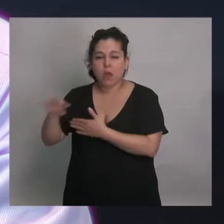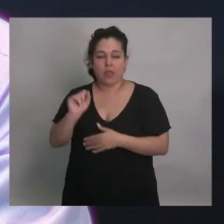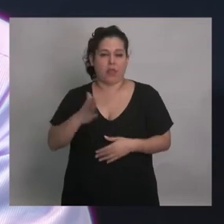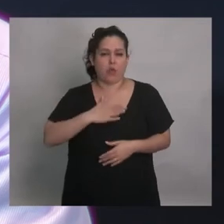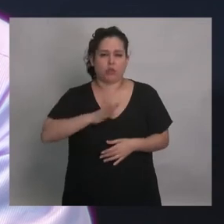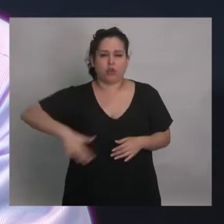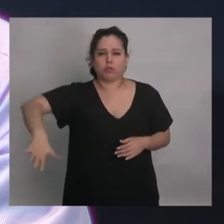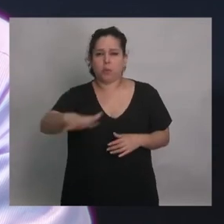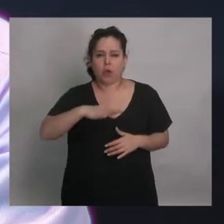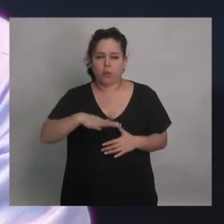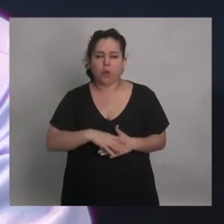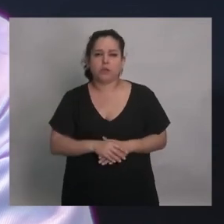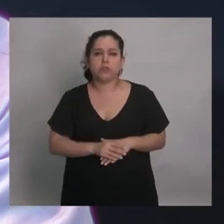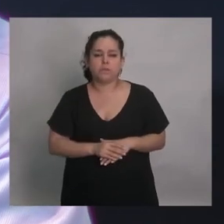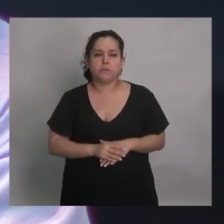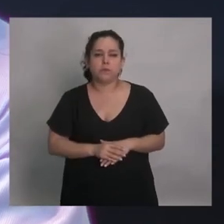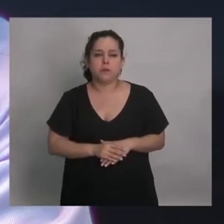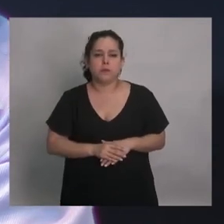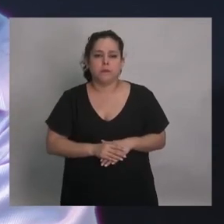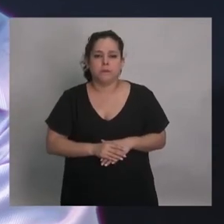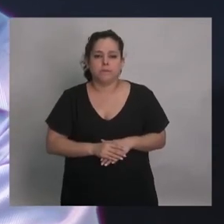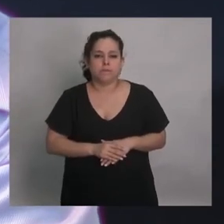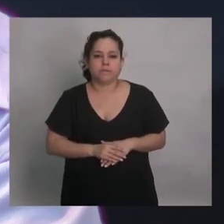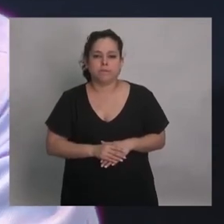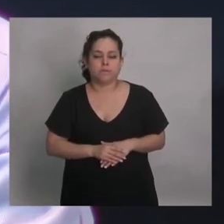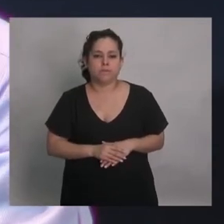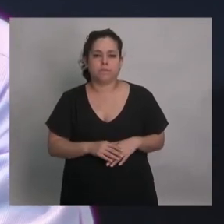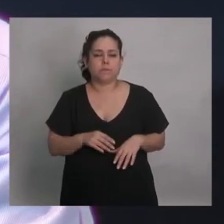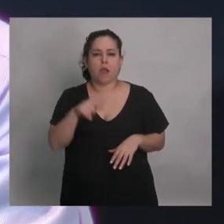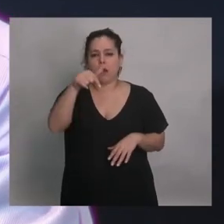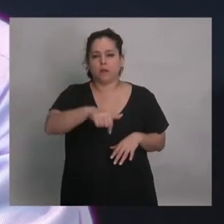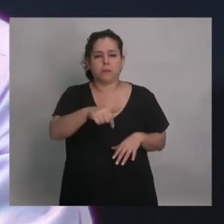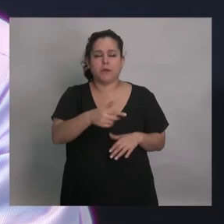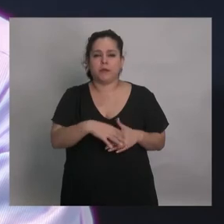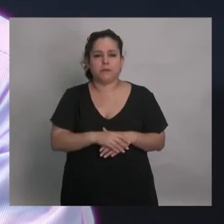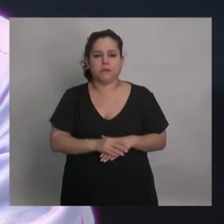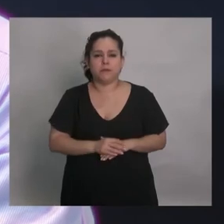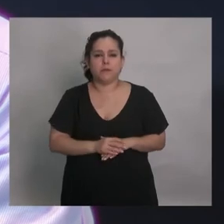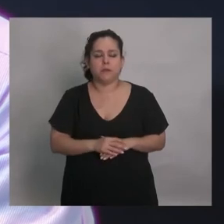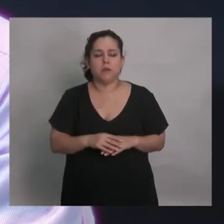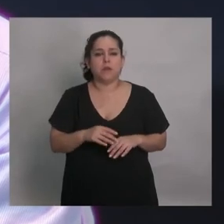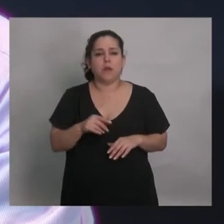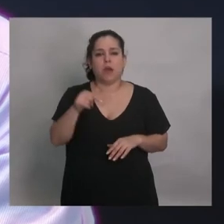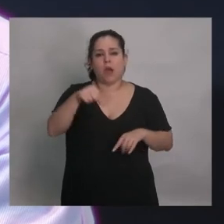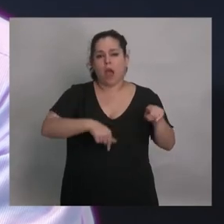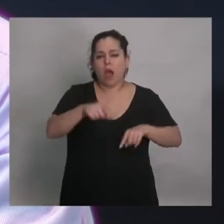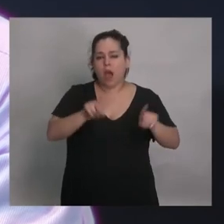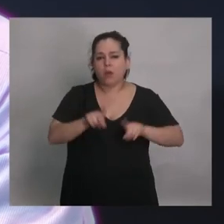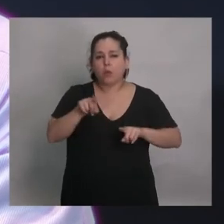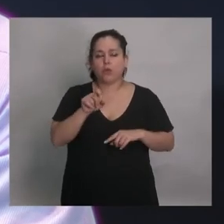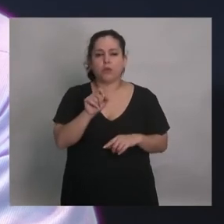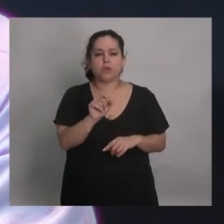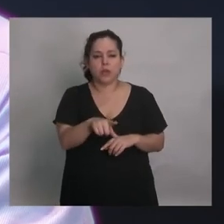pueblos hoy asistimos restauraciones conservadoras algunas por la vía golpista